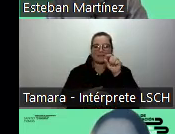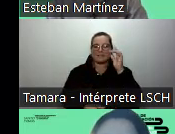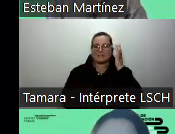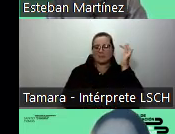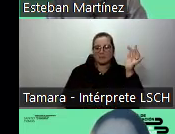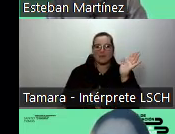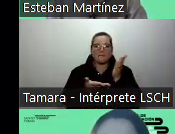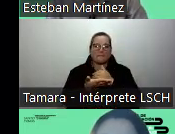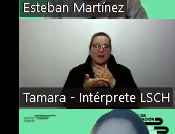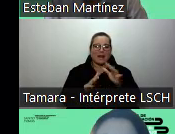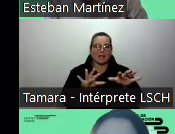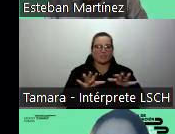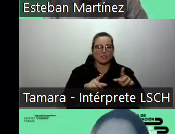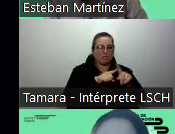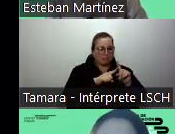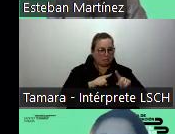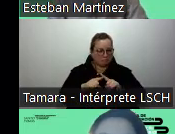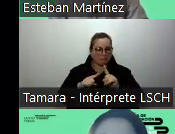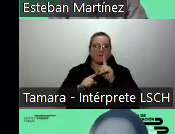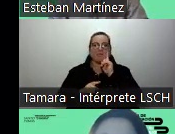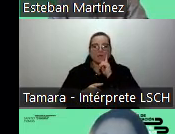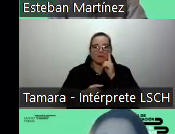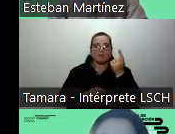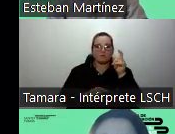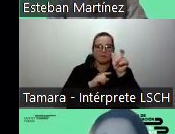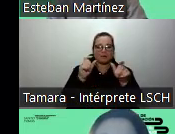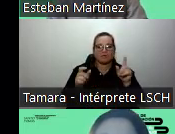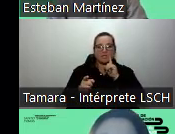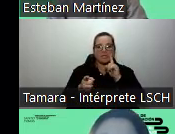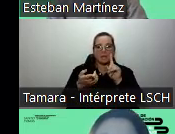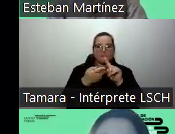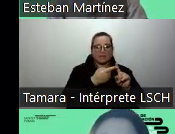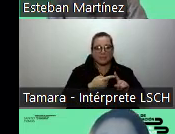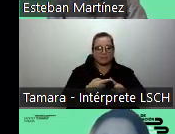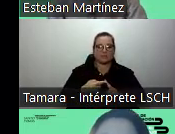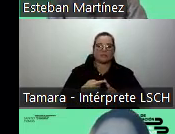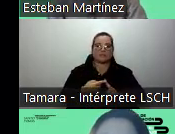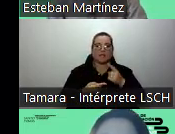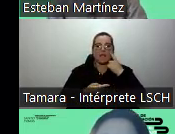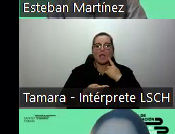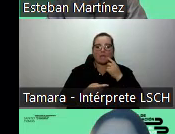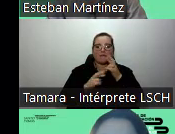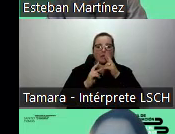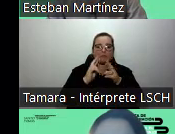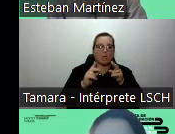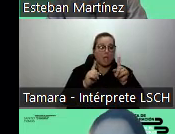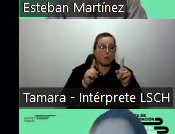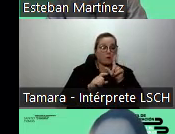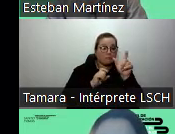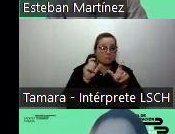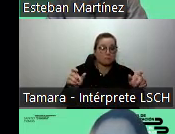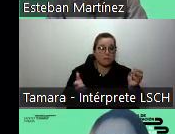plan de acción está como bien diverso tenemos ahí 11 personas que han participado vamos esperemos un poquito más